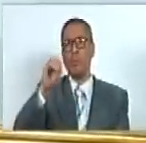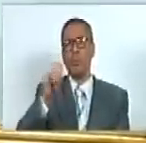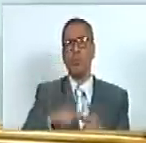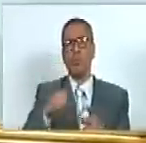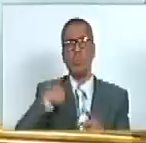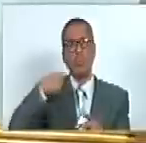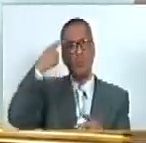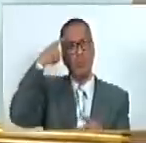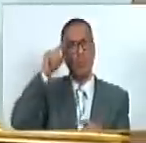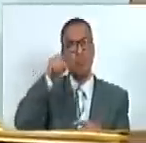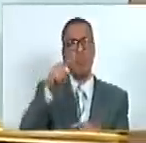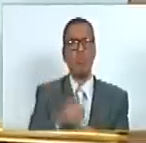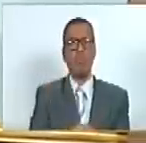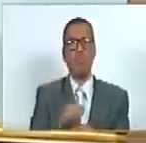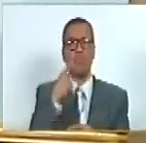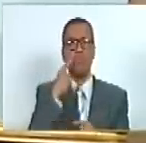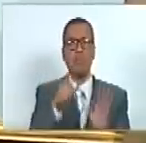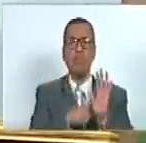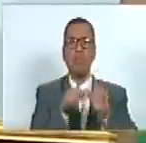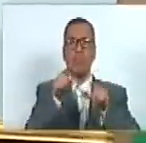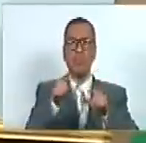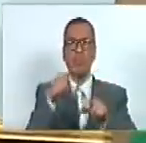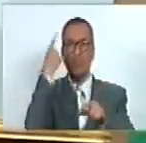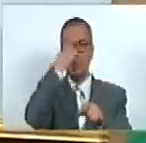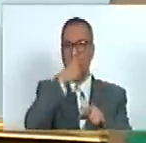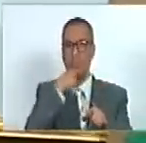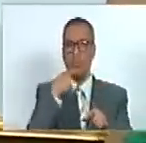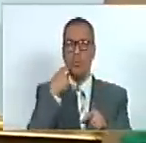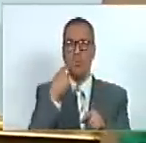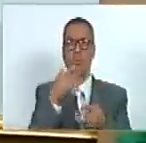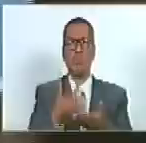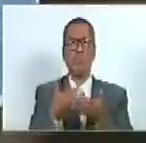al que pidió a Dios como don que le pusiera esa cara,